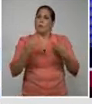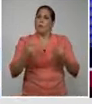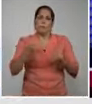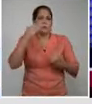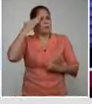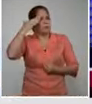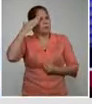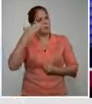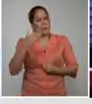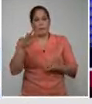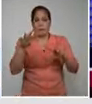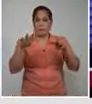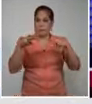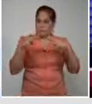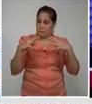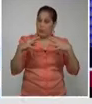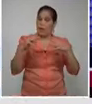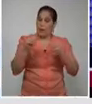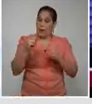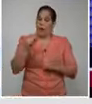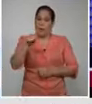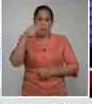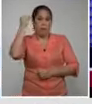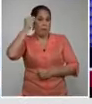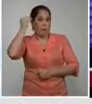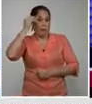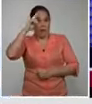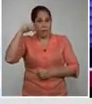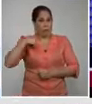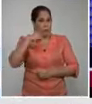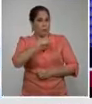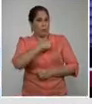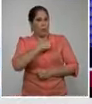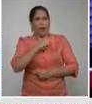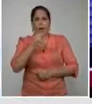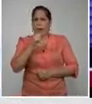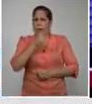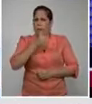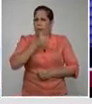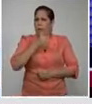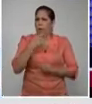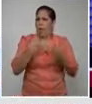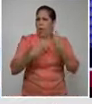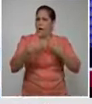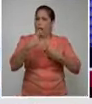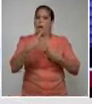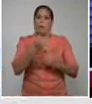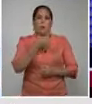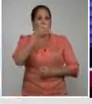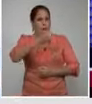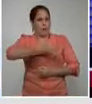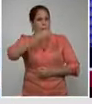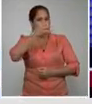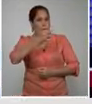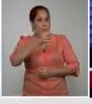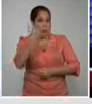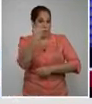esperanza nos ha abierto en este espacio la doctora, justamente porque Soberana 02, el primer candidato